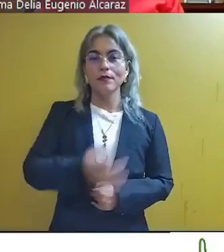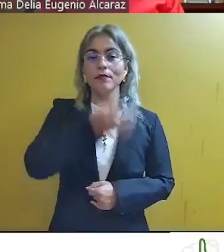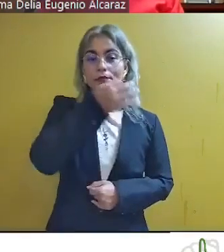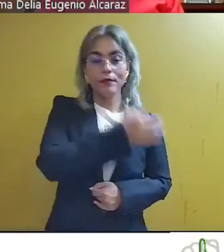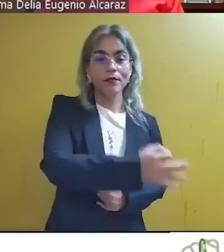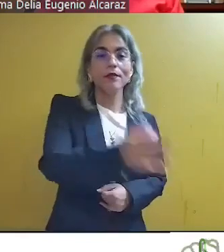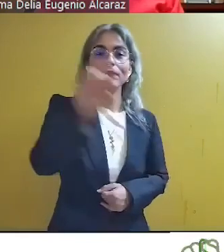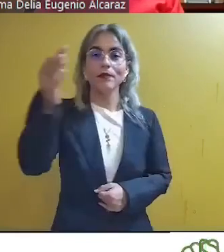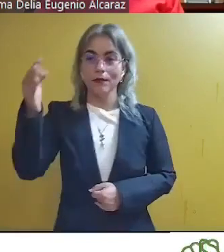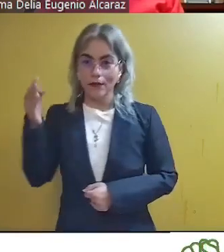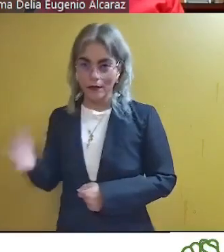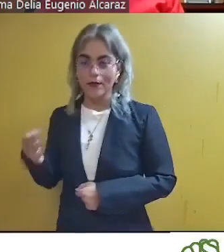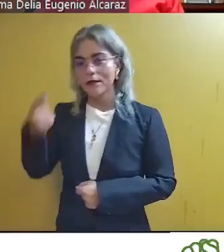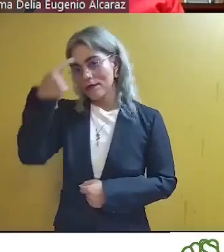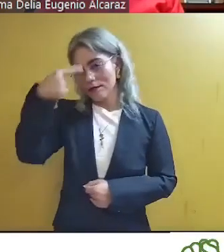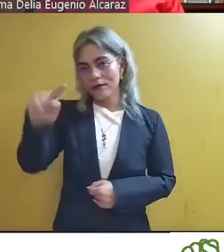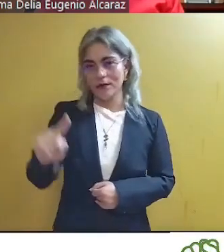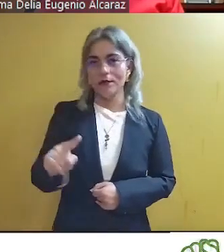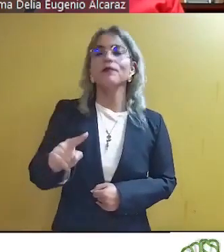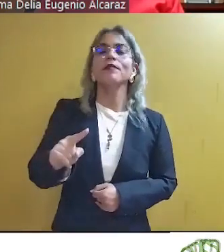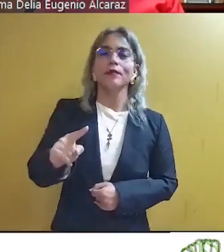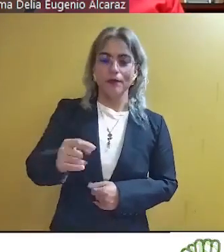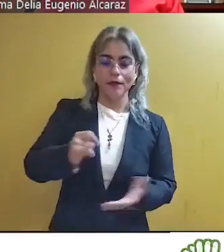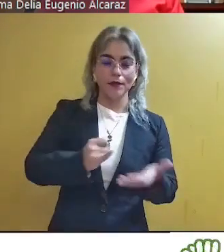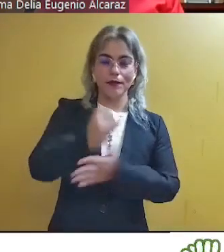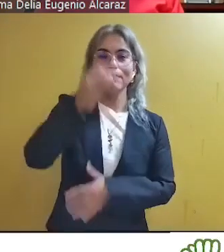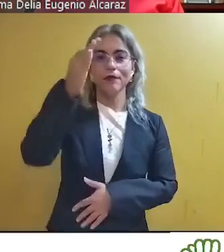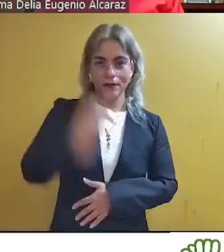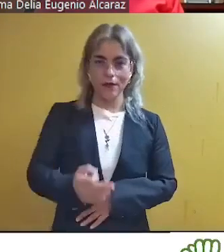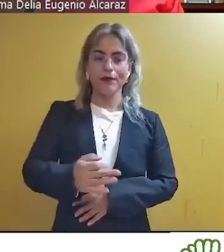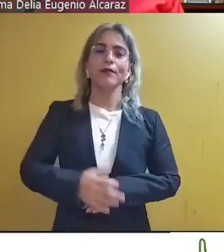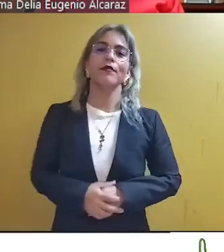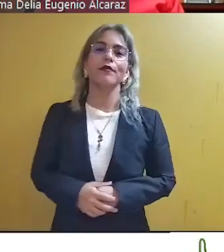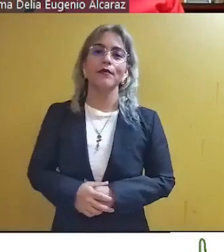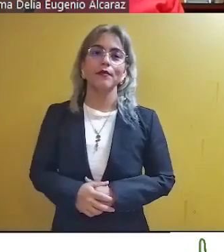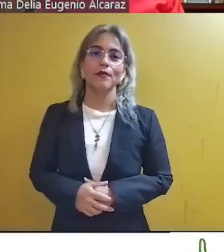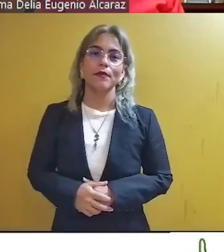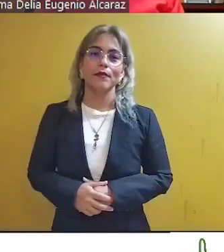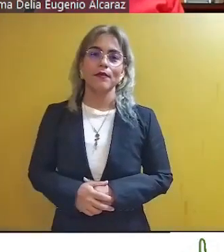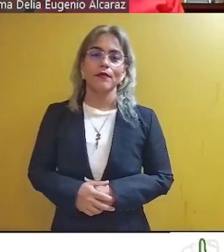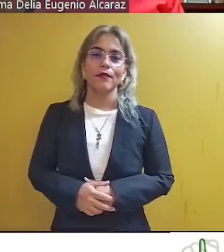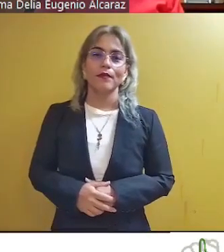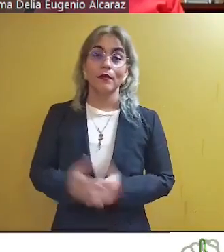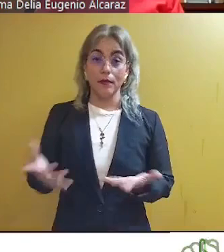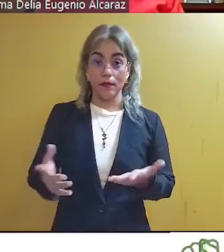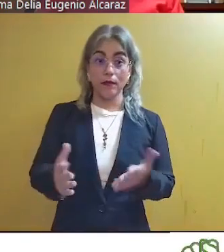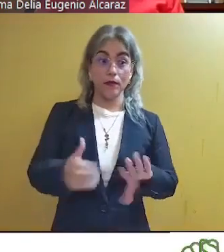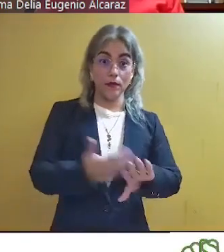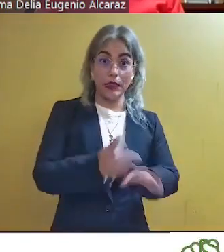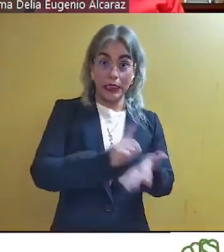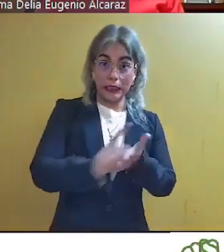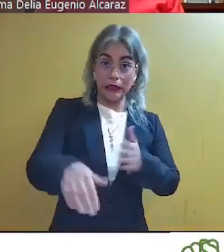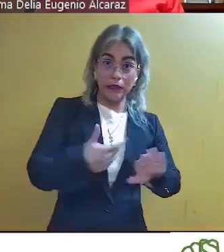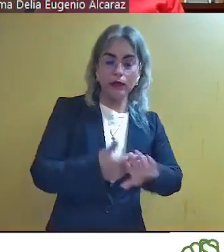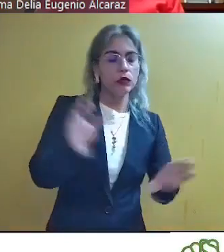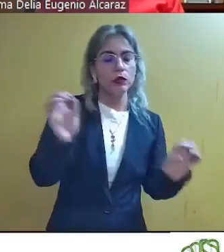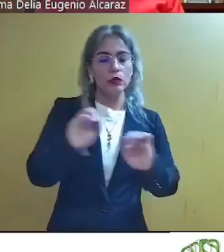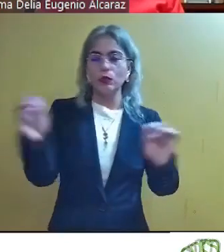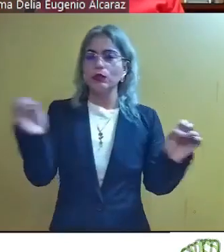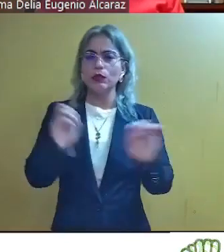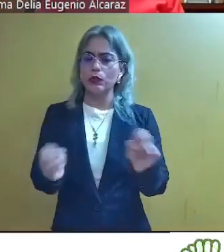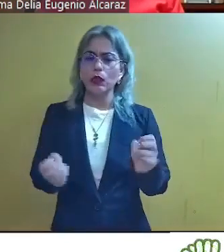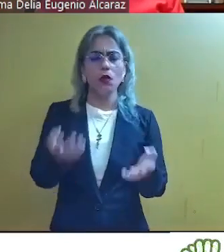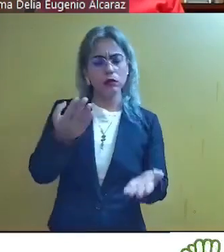ese sentido, la incorporación del citado dictamen no fue contrario a derecho, por tanto, fue válido su valoración